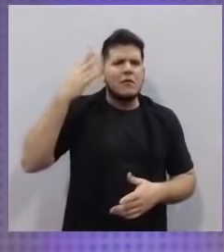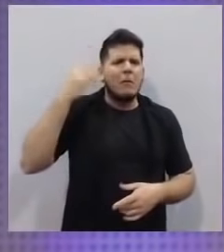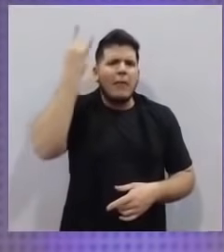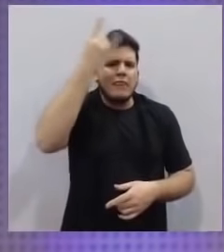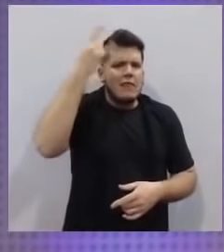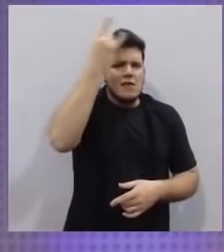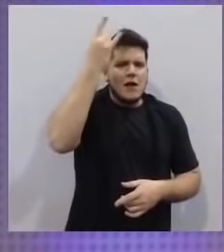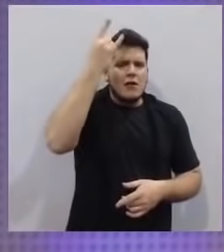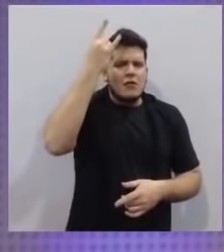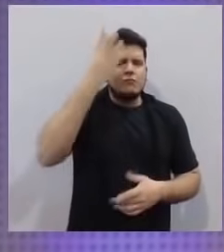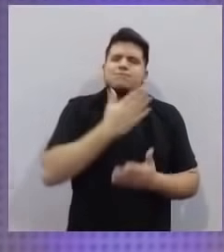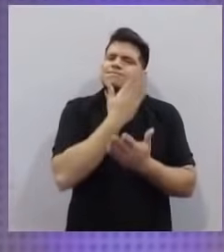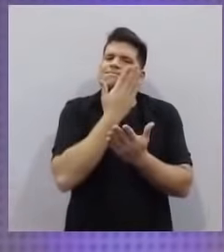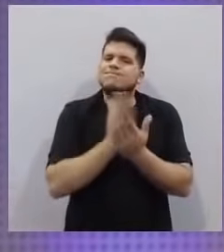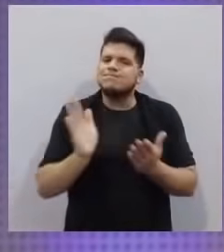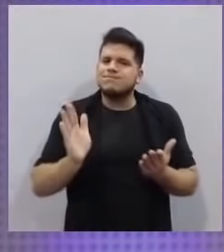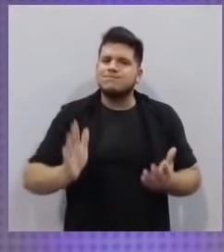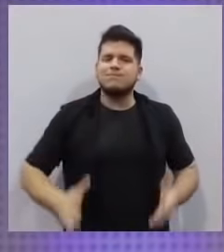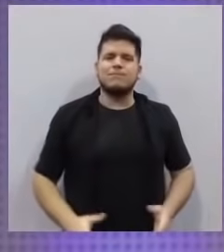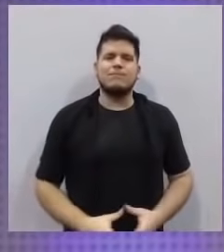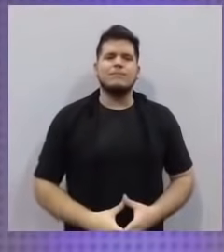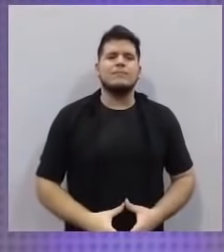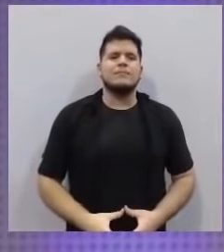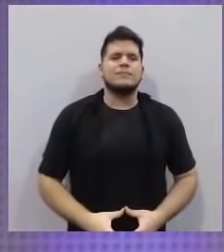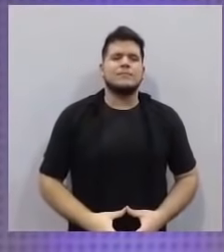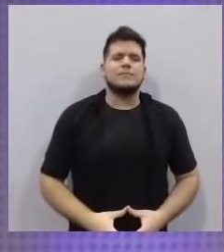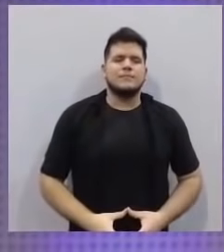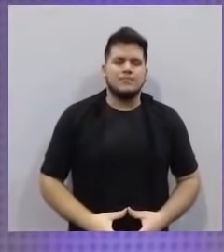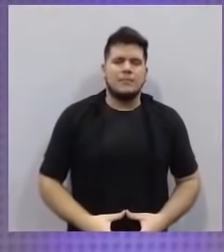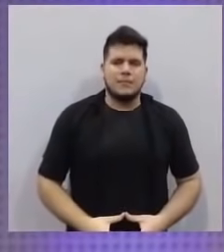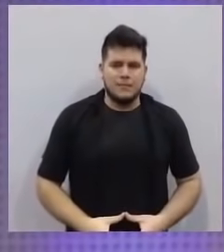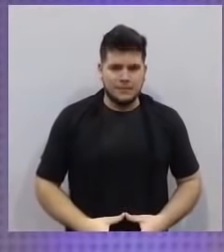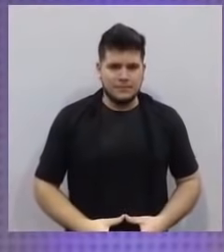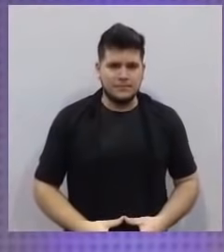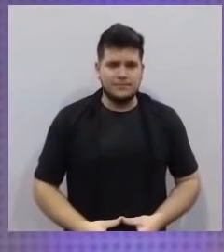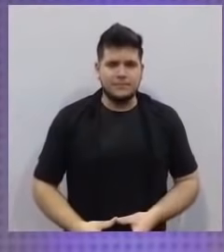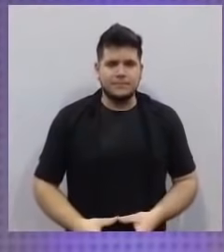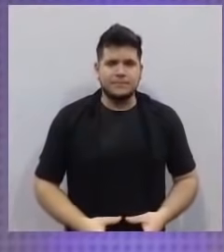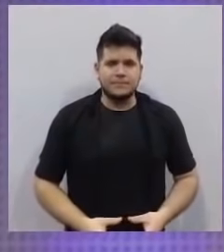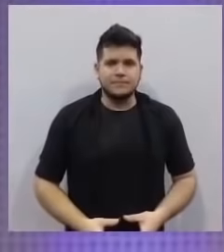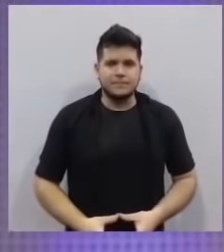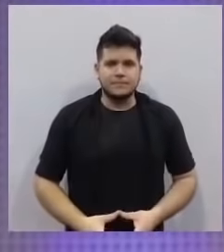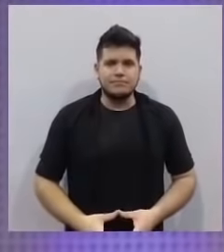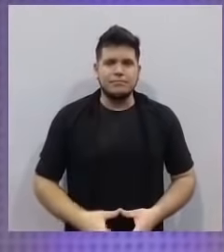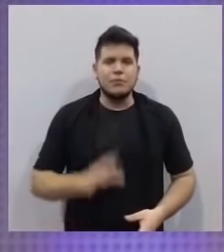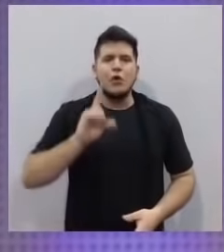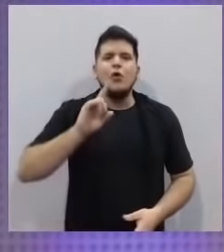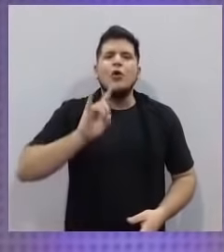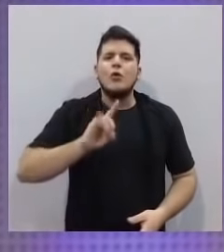jesús usted hizo una declaración fuerte en el mundo espiritual lucas capítulo